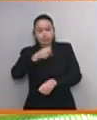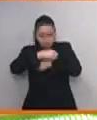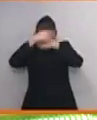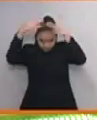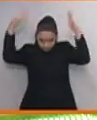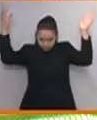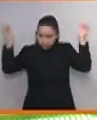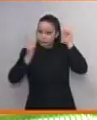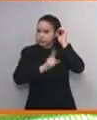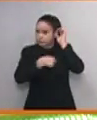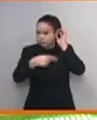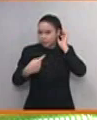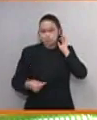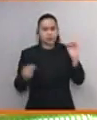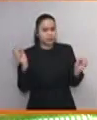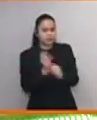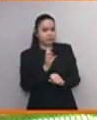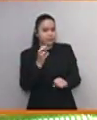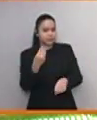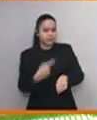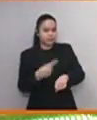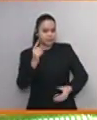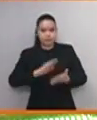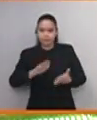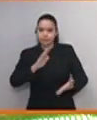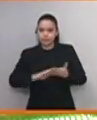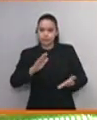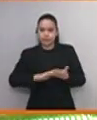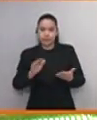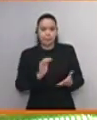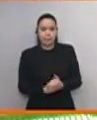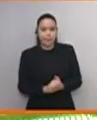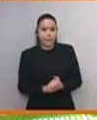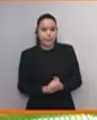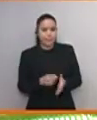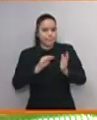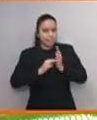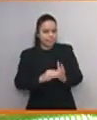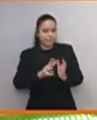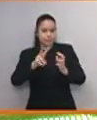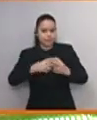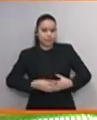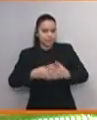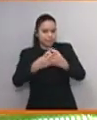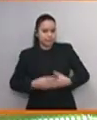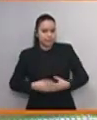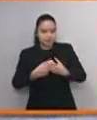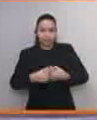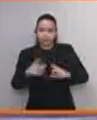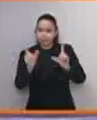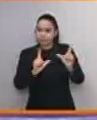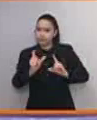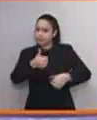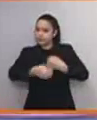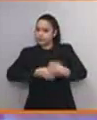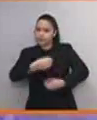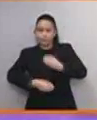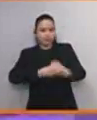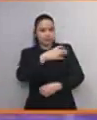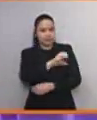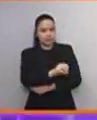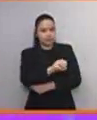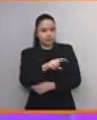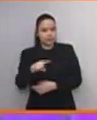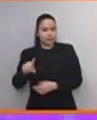sueños una realidad con la diaria y ganar hasta 60 veces tu inversión. Les muestro que nuestras dos máquinas ya están listas con sus 10 esferas en el orden del